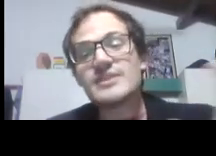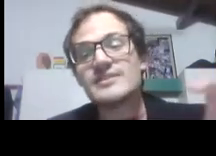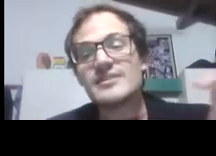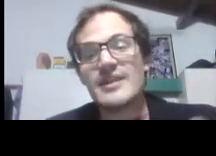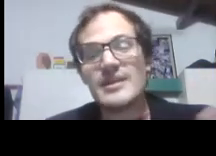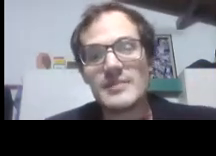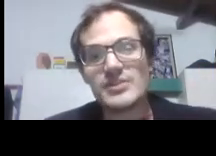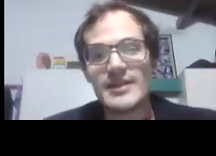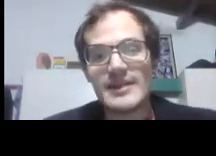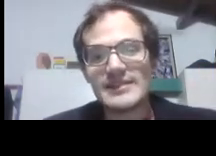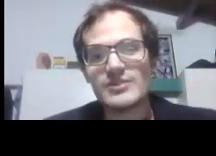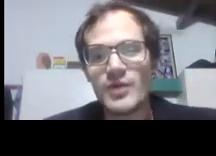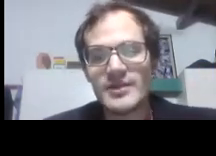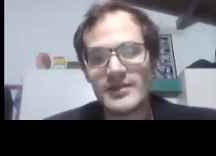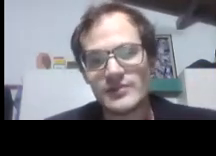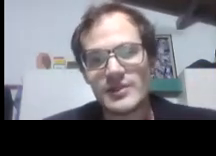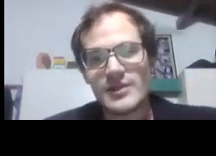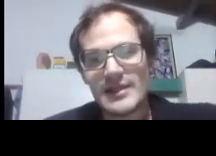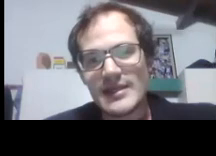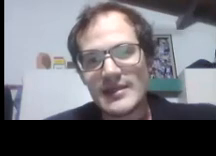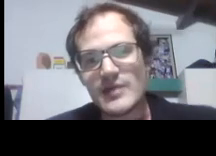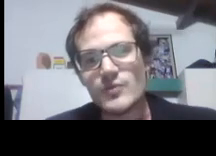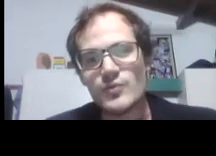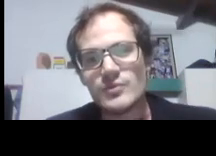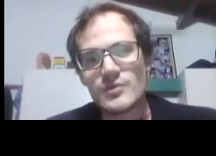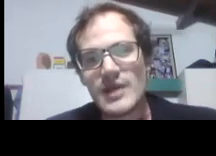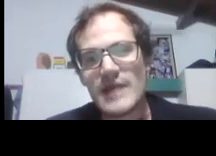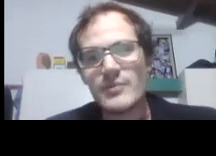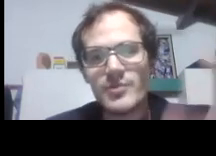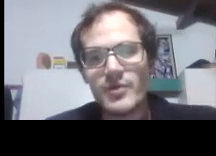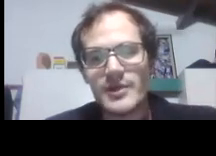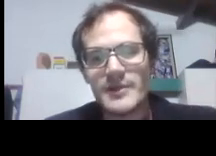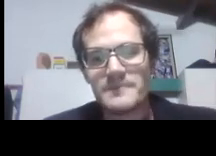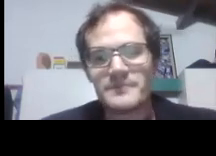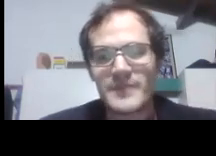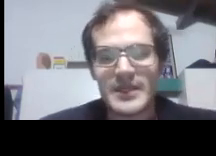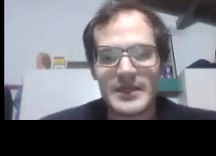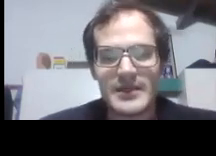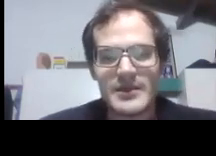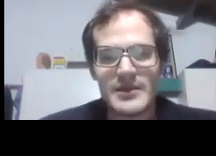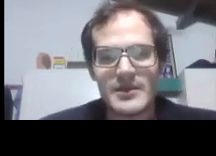Entonces, las invasiones inglesas nos muestran eso, que hay un cambio de poder,